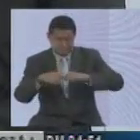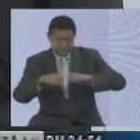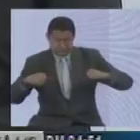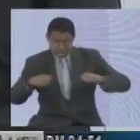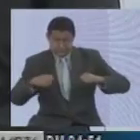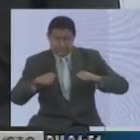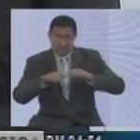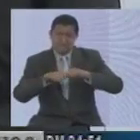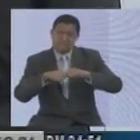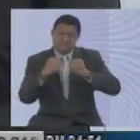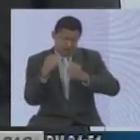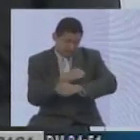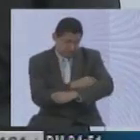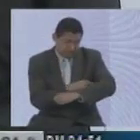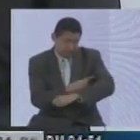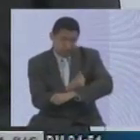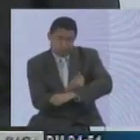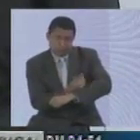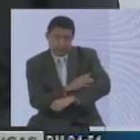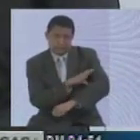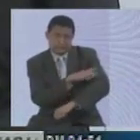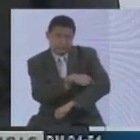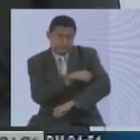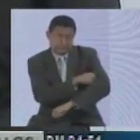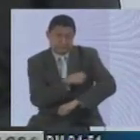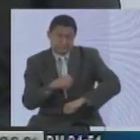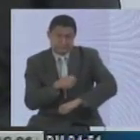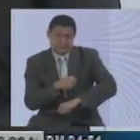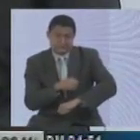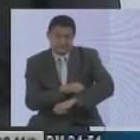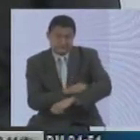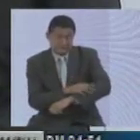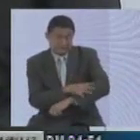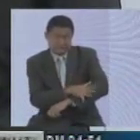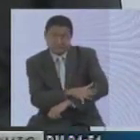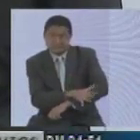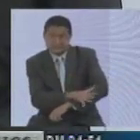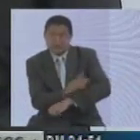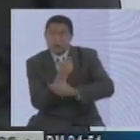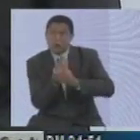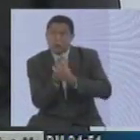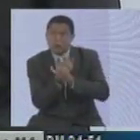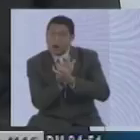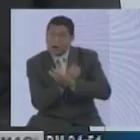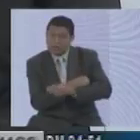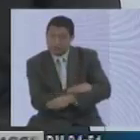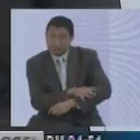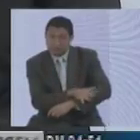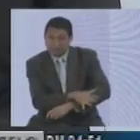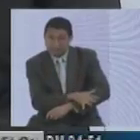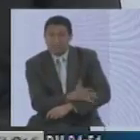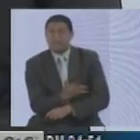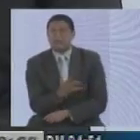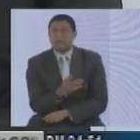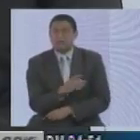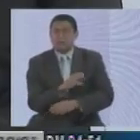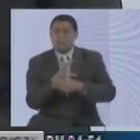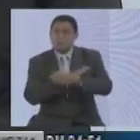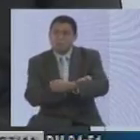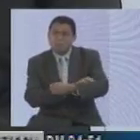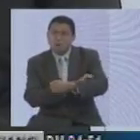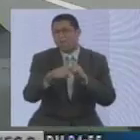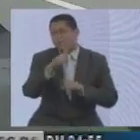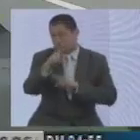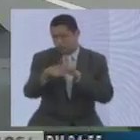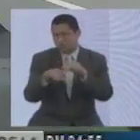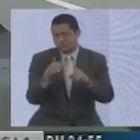una fractura abierta es un animal que está exponiendo tejidos exponiendo hueso músculo como todo el